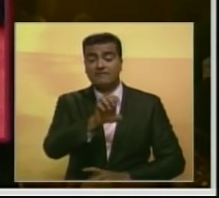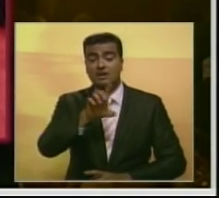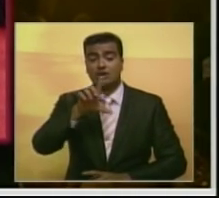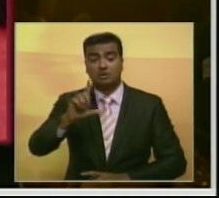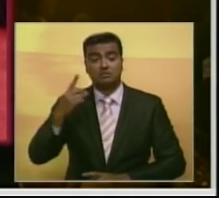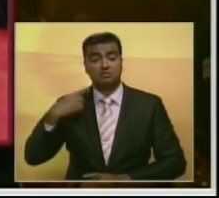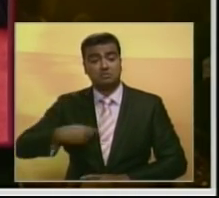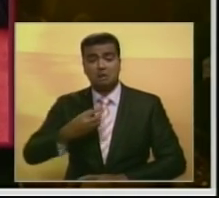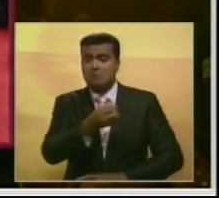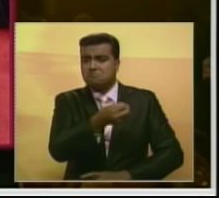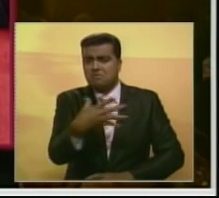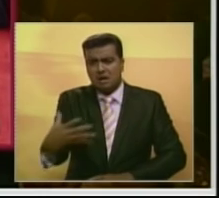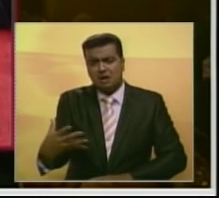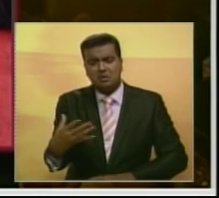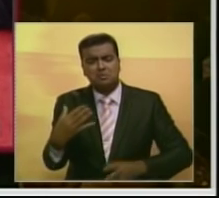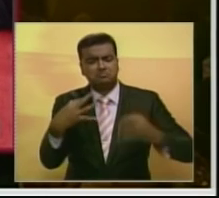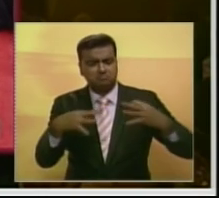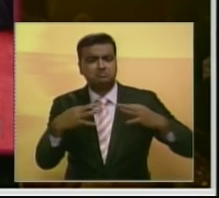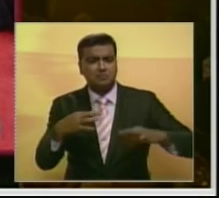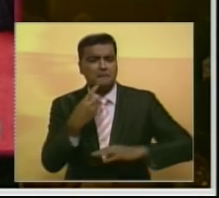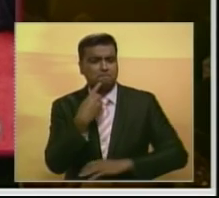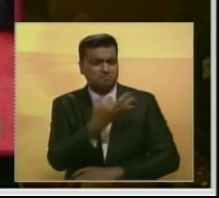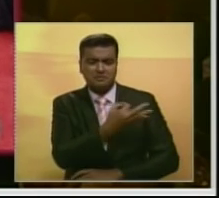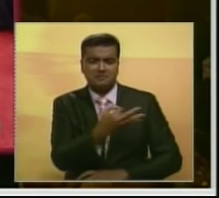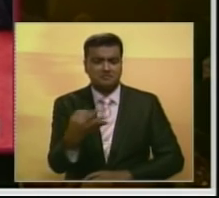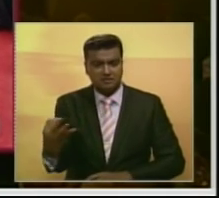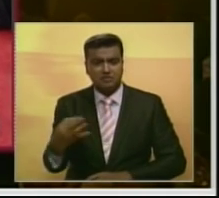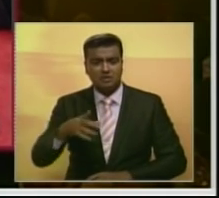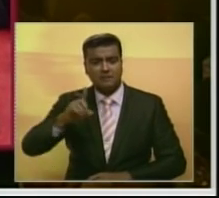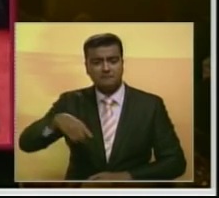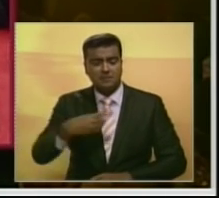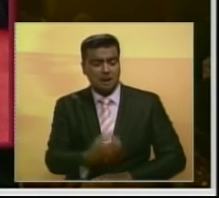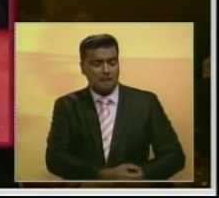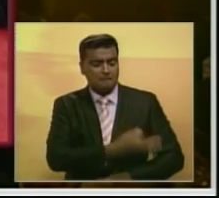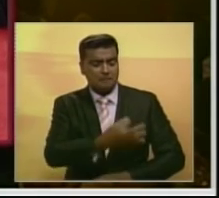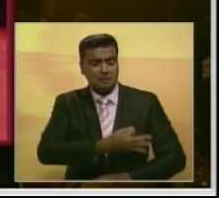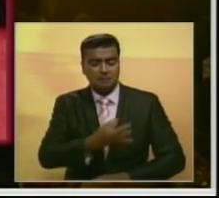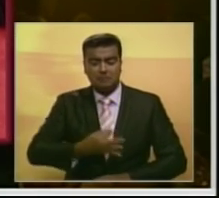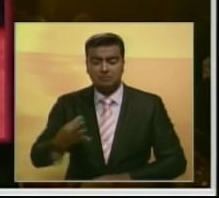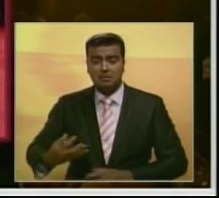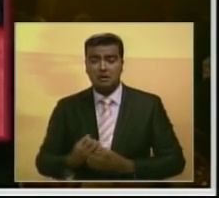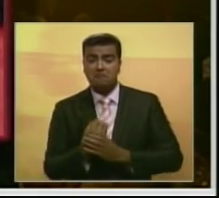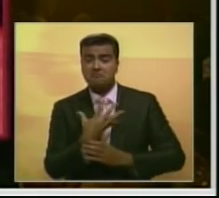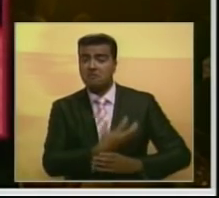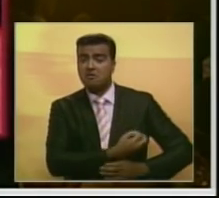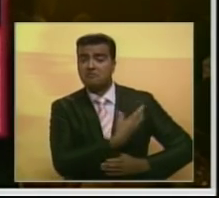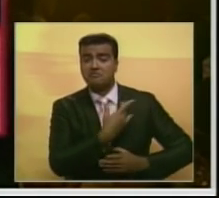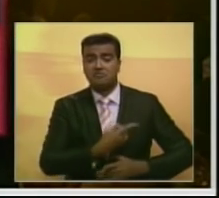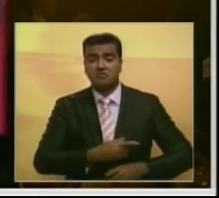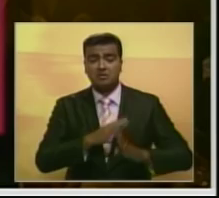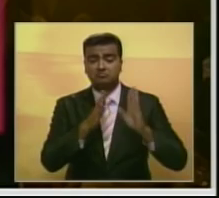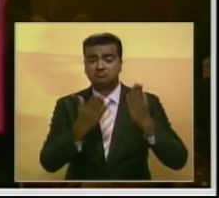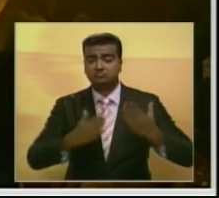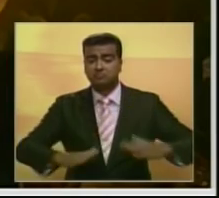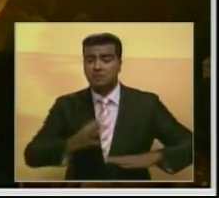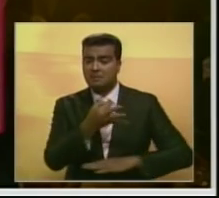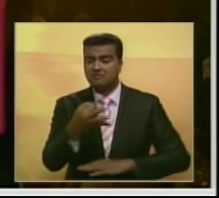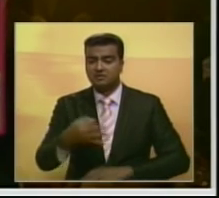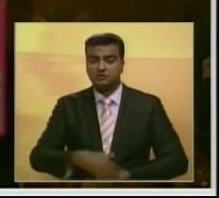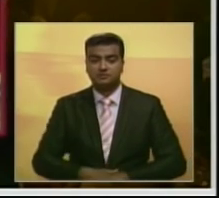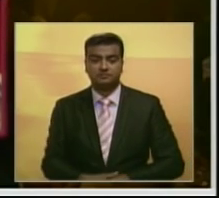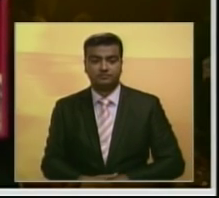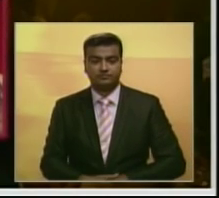optó por un diseño de Georgios Boeica en tono blanco con detalles florales y un delicado cinturón dorado.